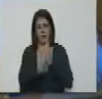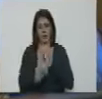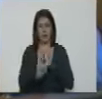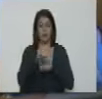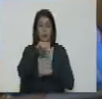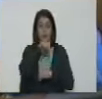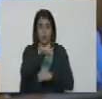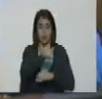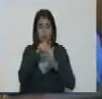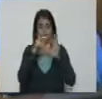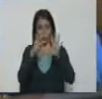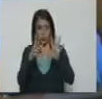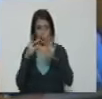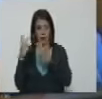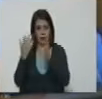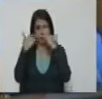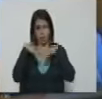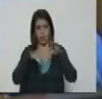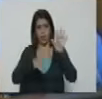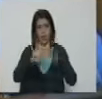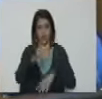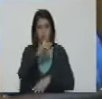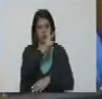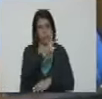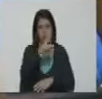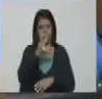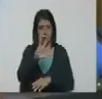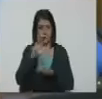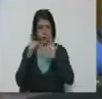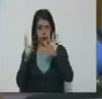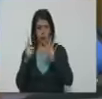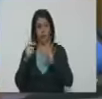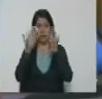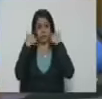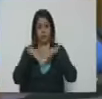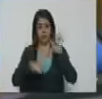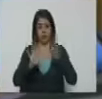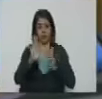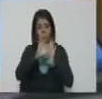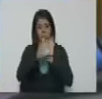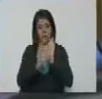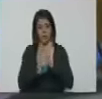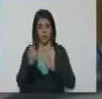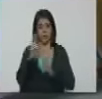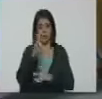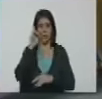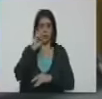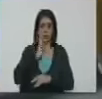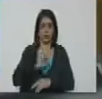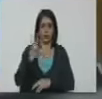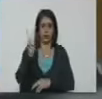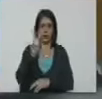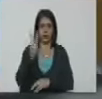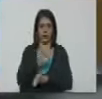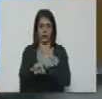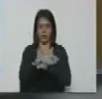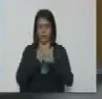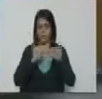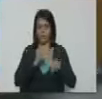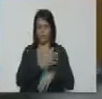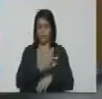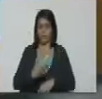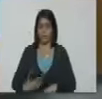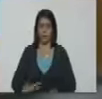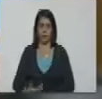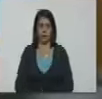artículos 187, numeral 14, y 236, numeral 15, de la Constitución de la República Bolivariana de Venezuela. Es